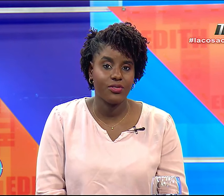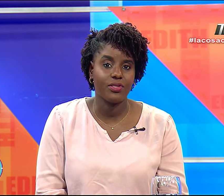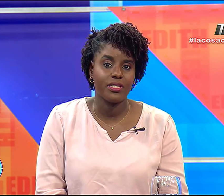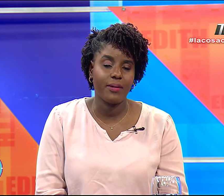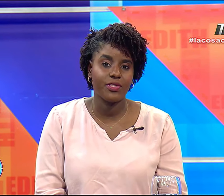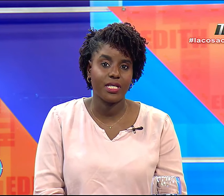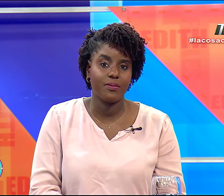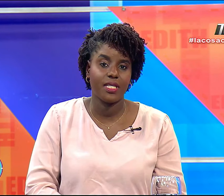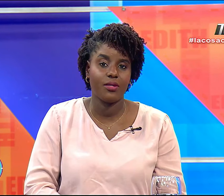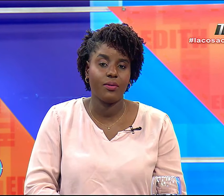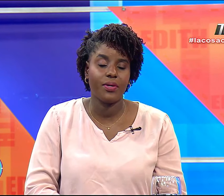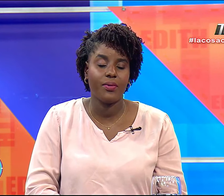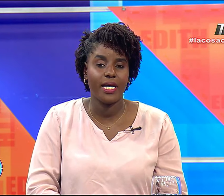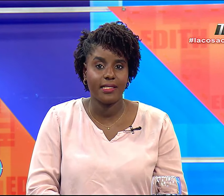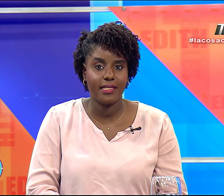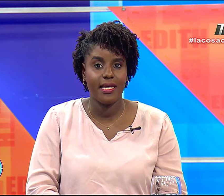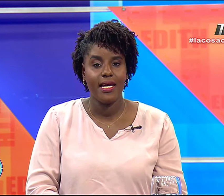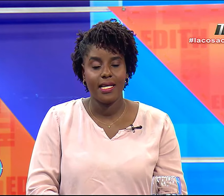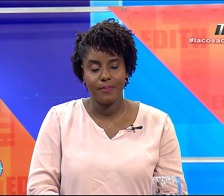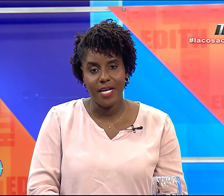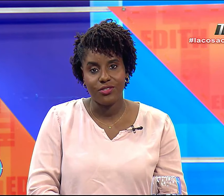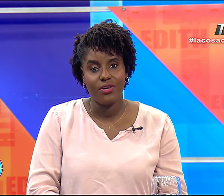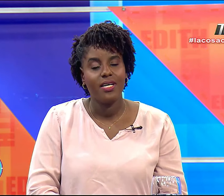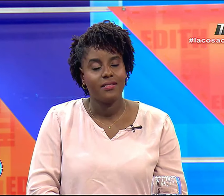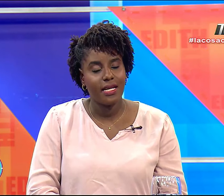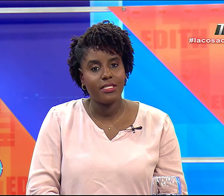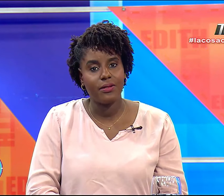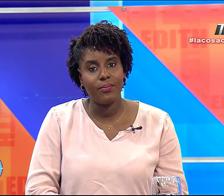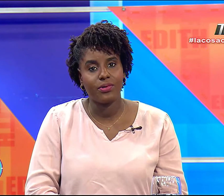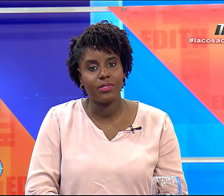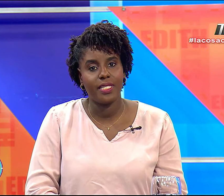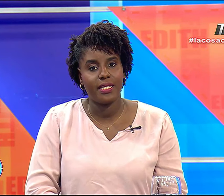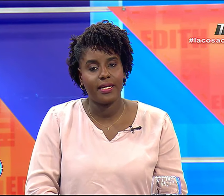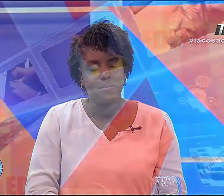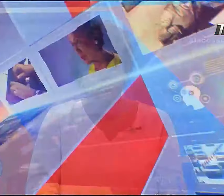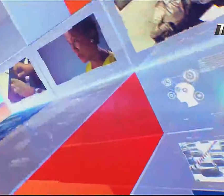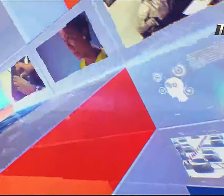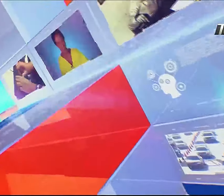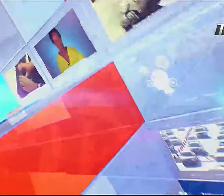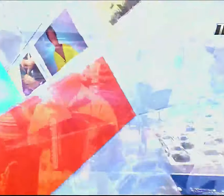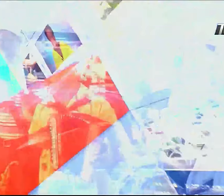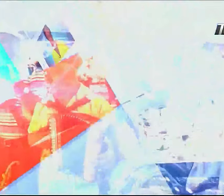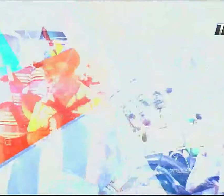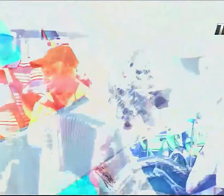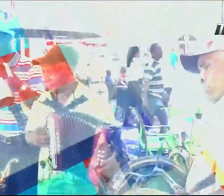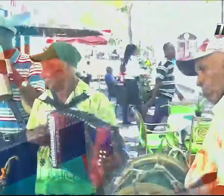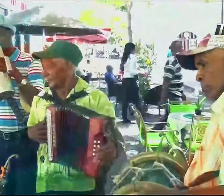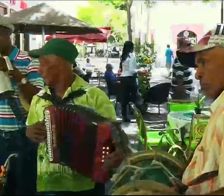Febles, donde estamos transmitiendo en vivo este espacio. Será hasta una próxima entrega.